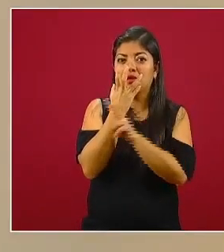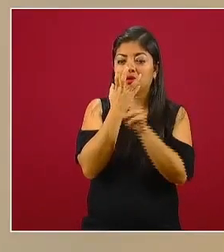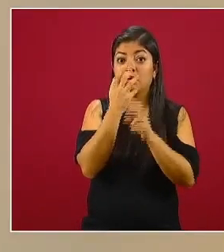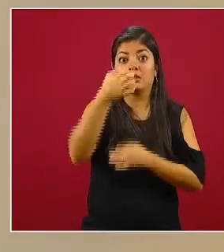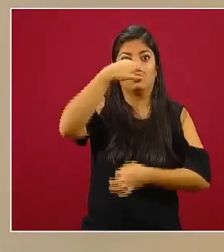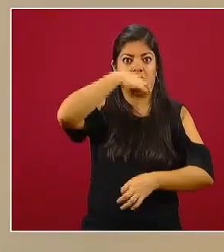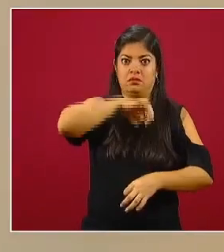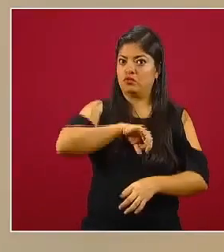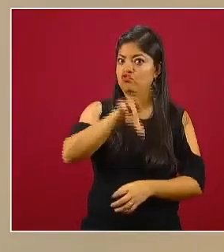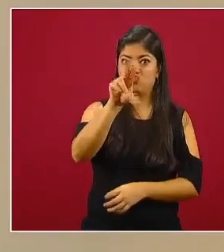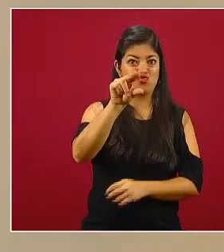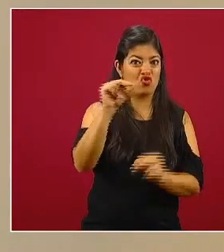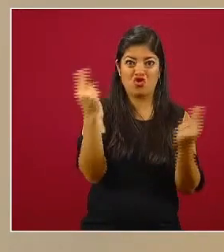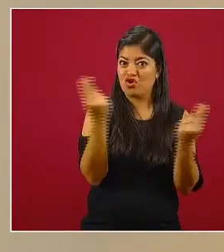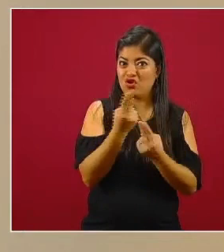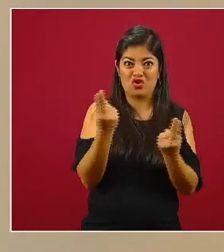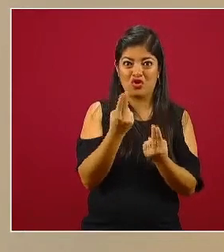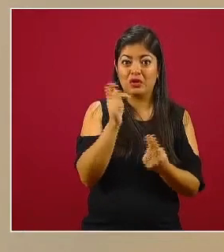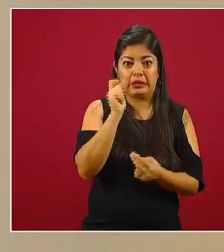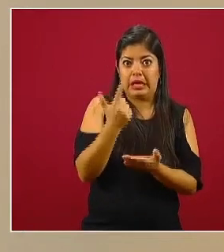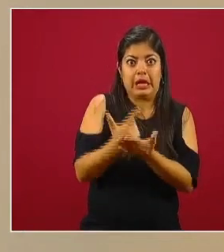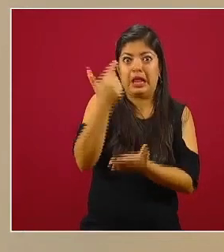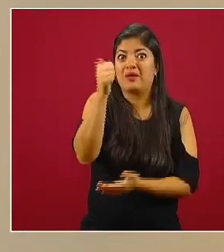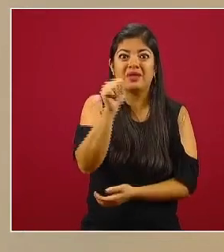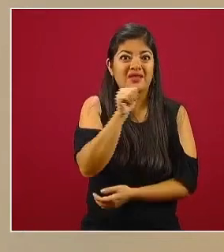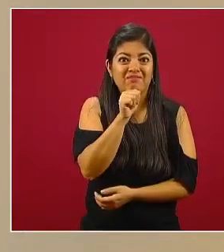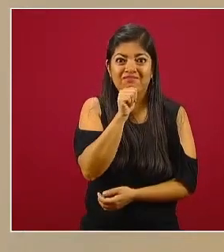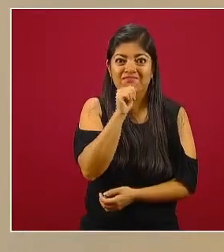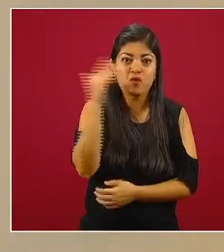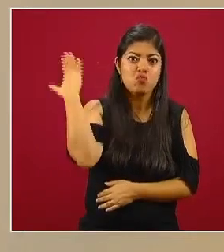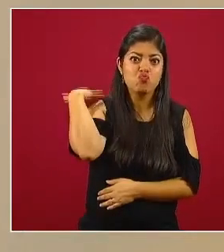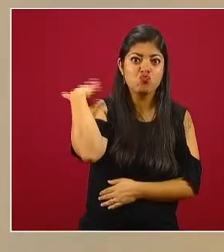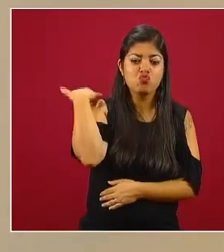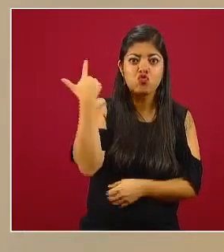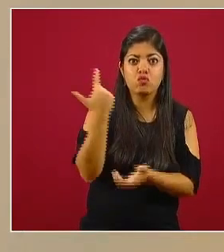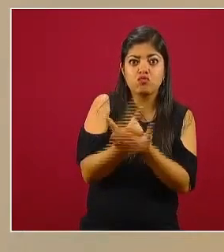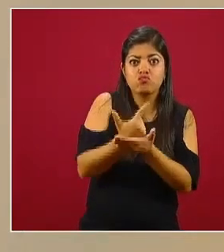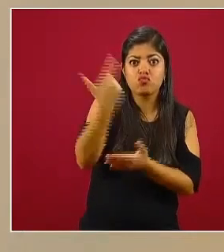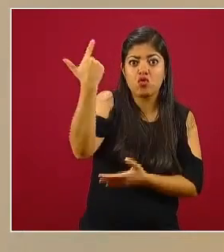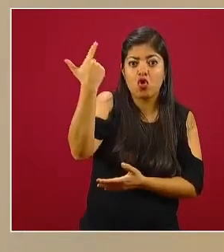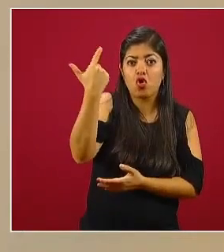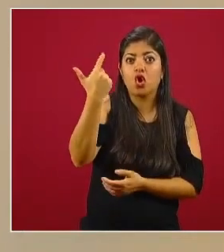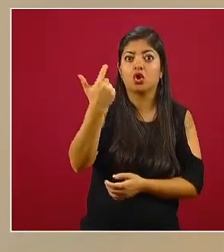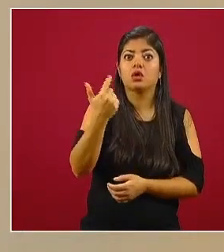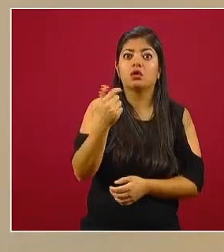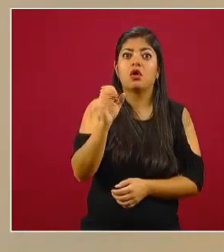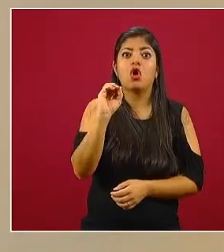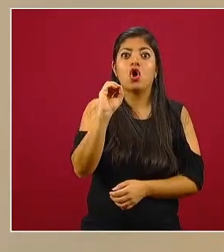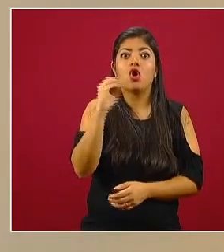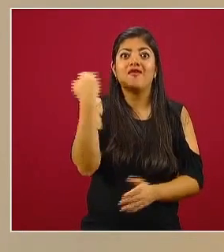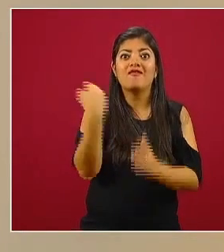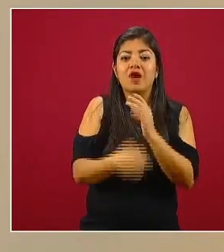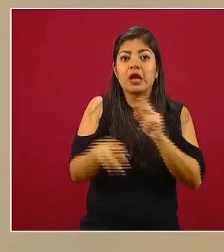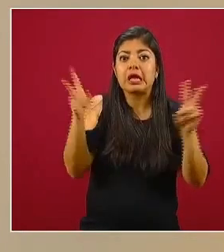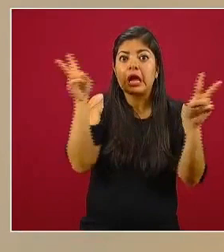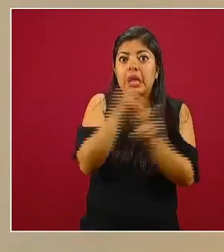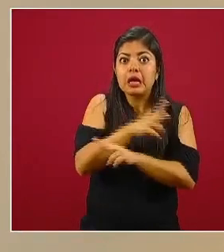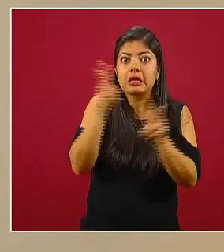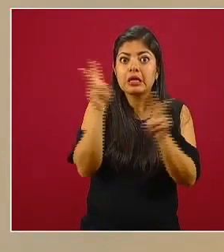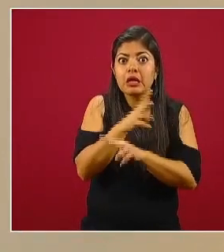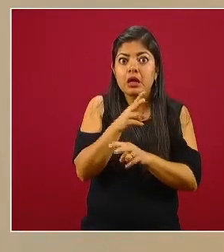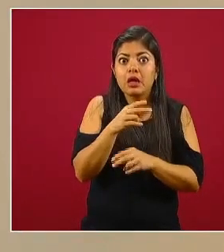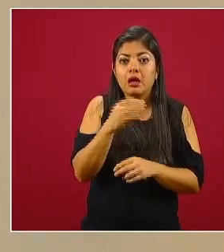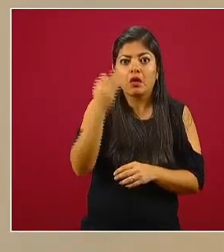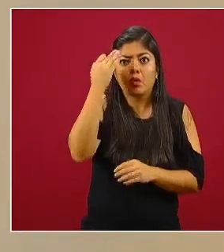intubar, cuando no hay todavía un daño pulmonar tan extenso o donde la falta de oxigenación no ha sido